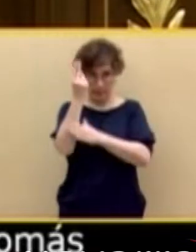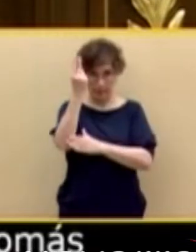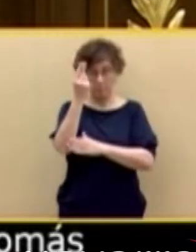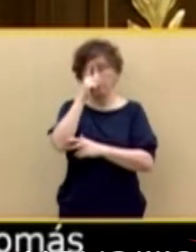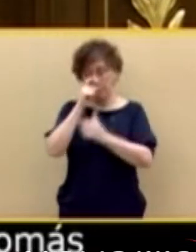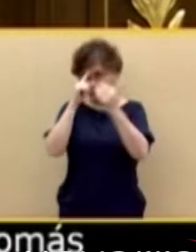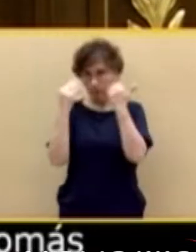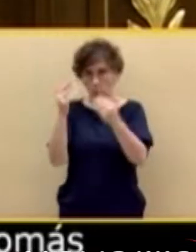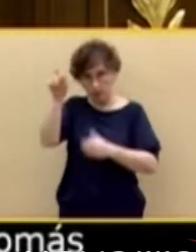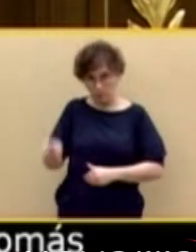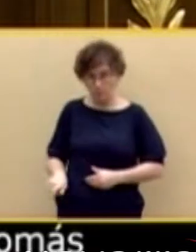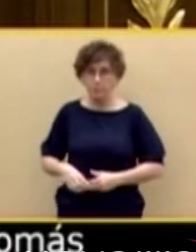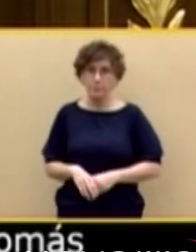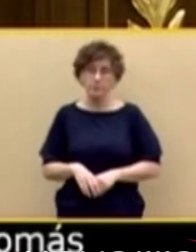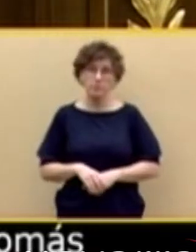decirle...